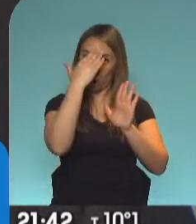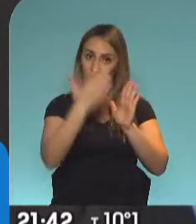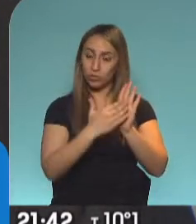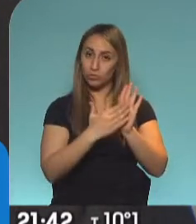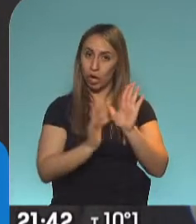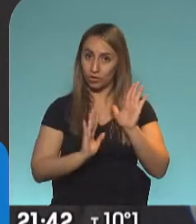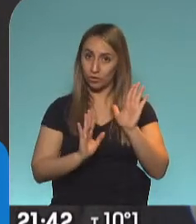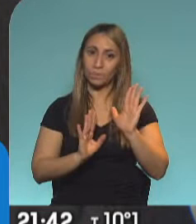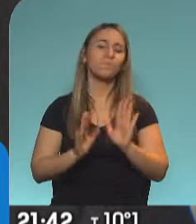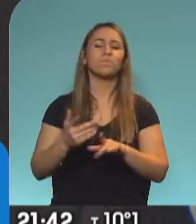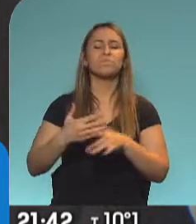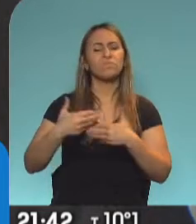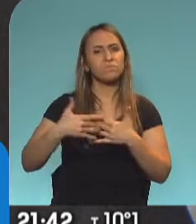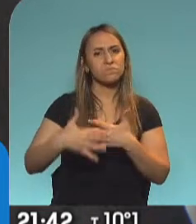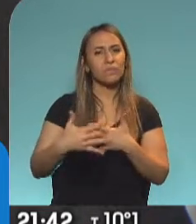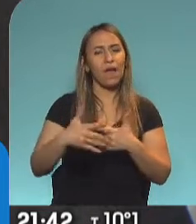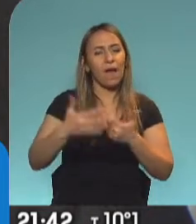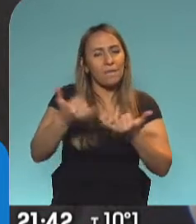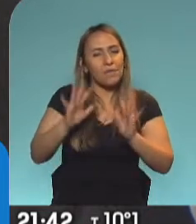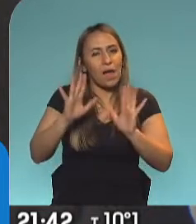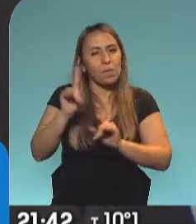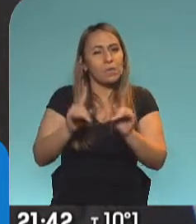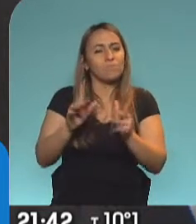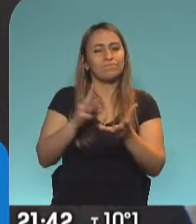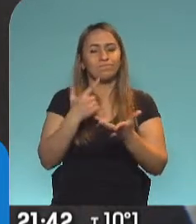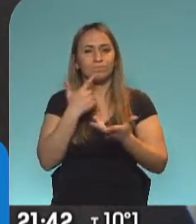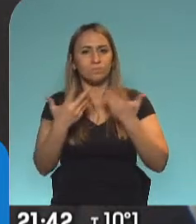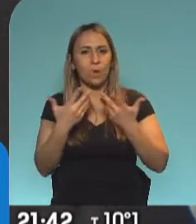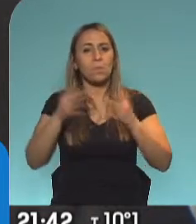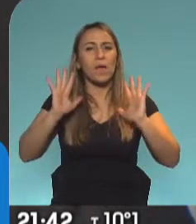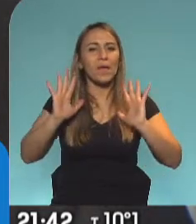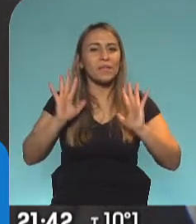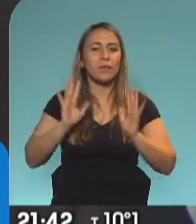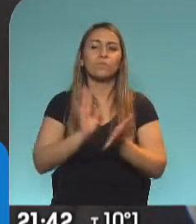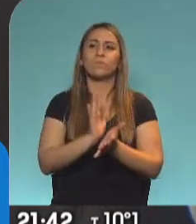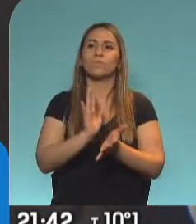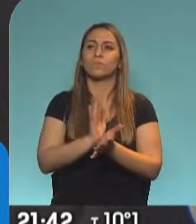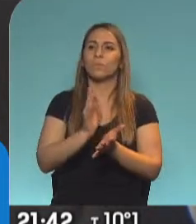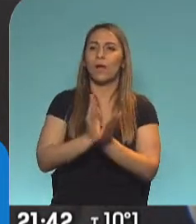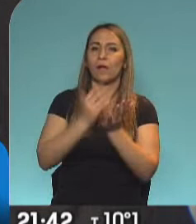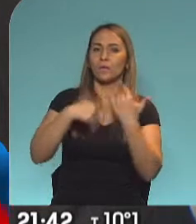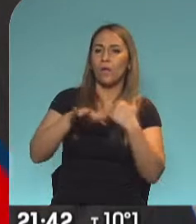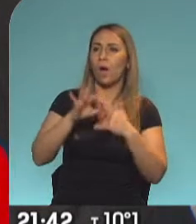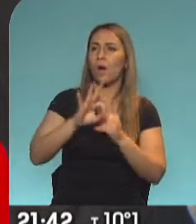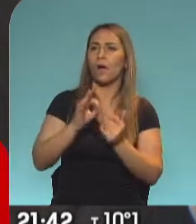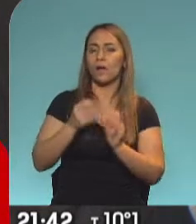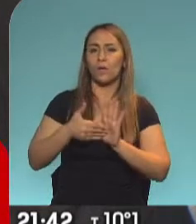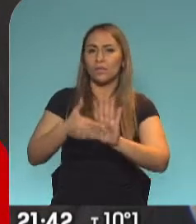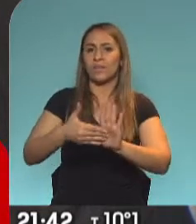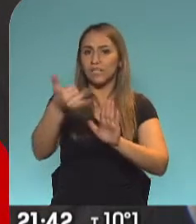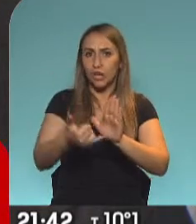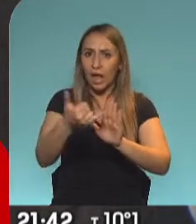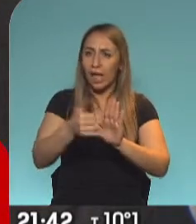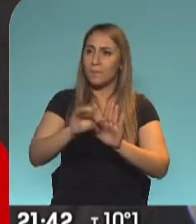advirtió que había supuestos de traslado que tenían alguna razón de ser, algún supuesto de justificación, alguna razón de justificación, y en consecuencia se armó